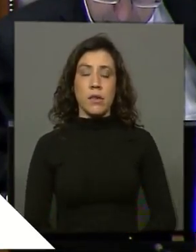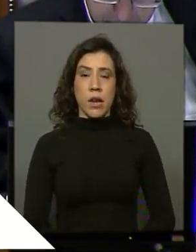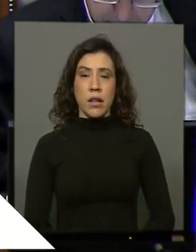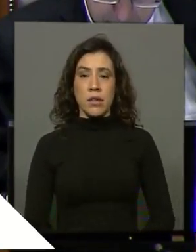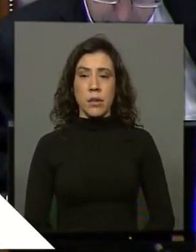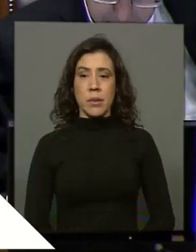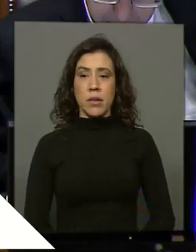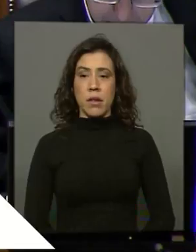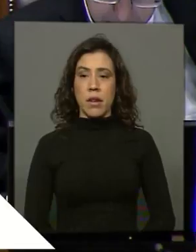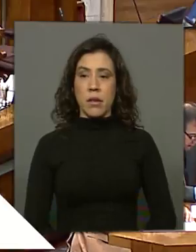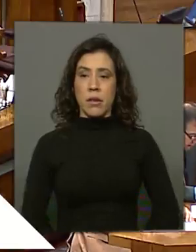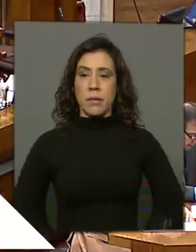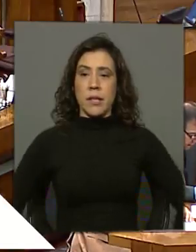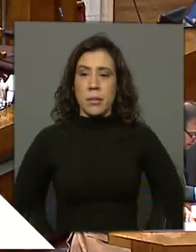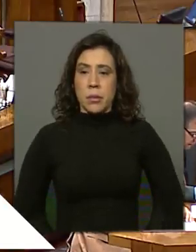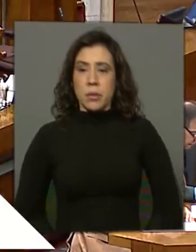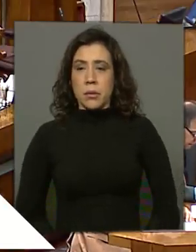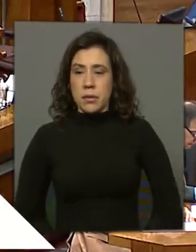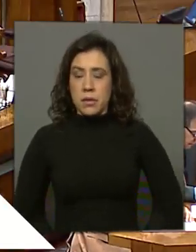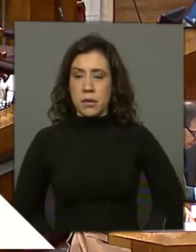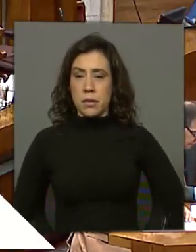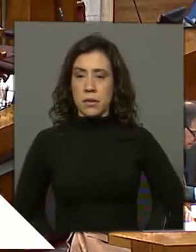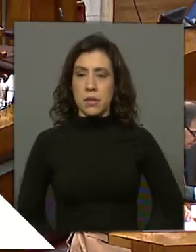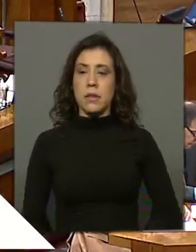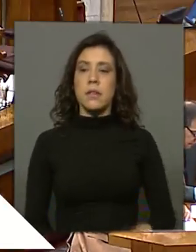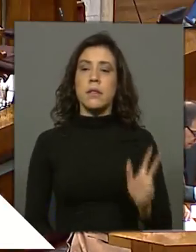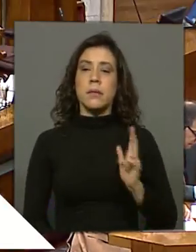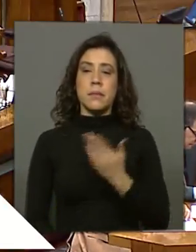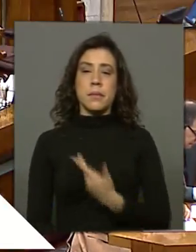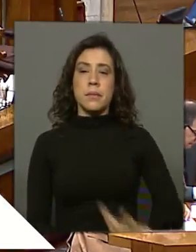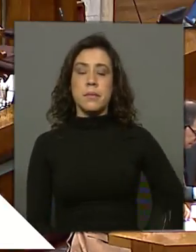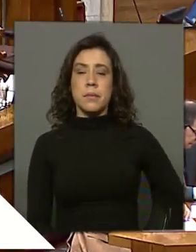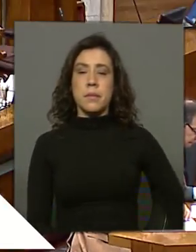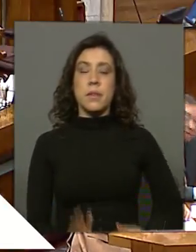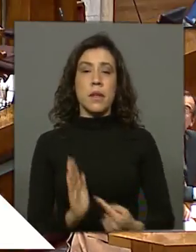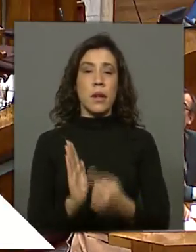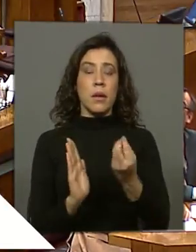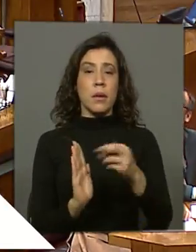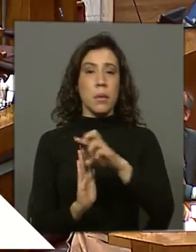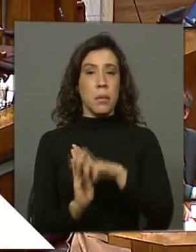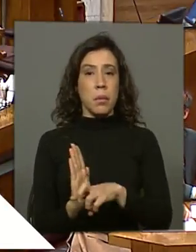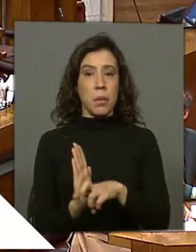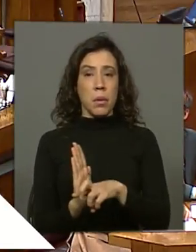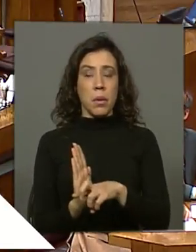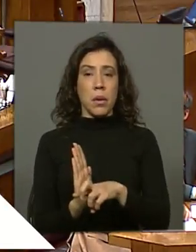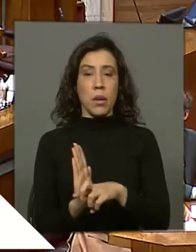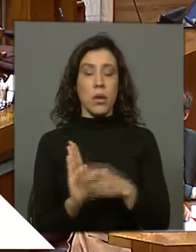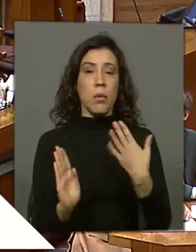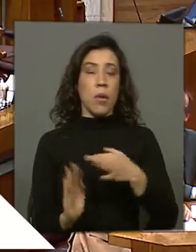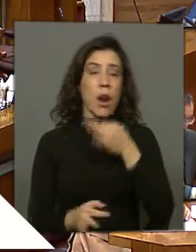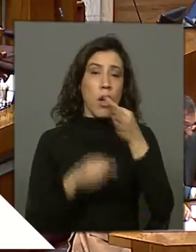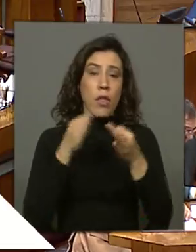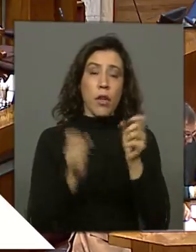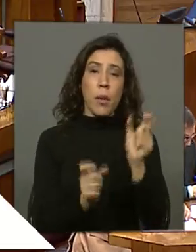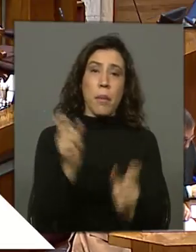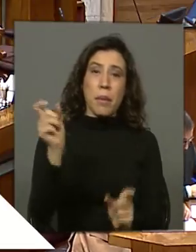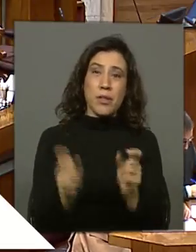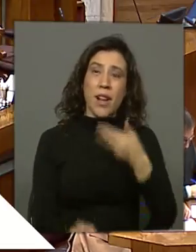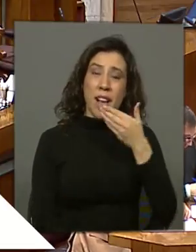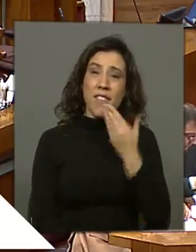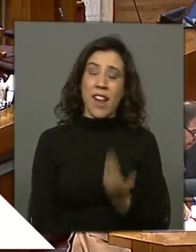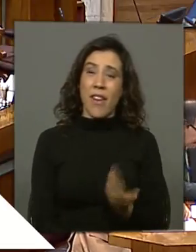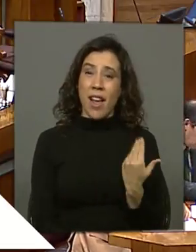gracias señor presidente señor presidente se trata de un buen proyecto que como ya lo han dicho personas que intervinieron